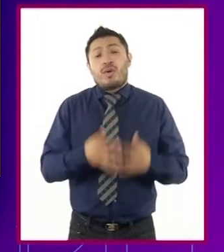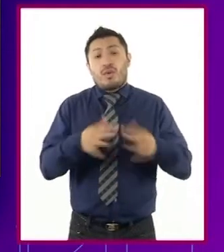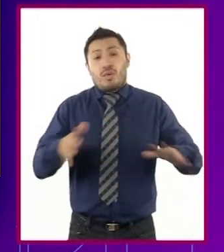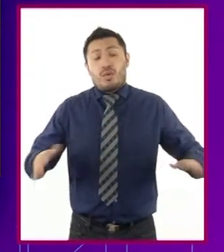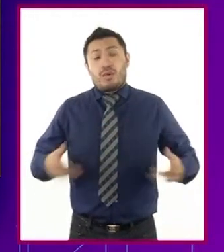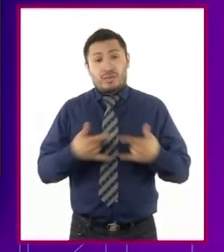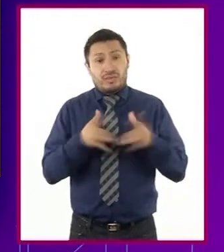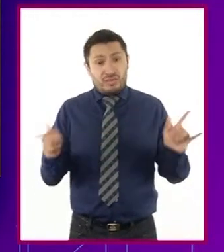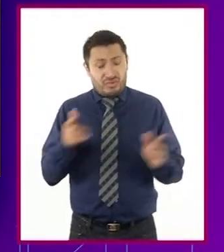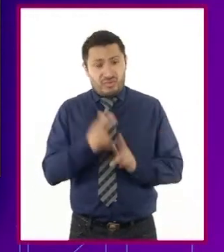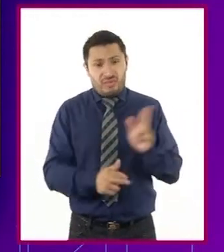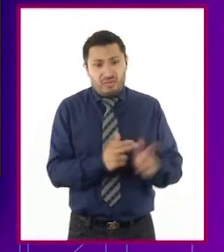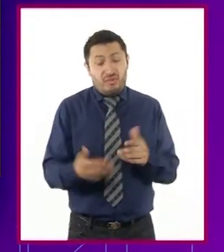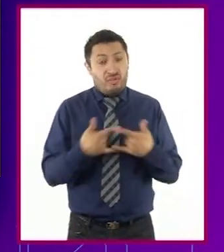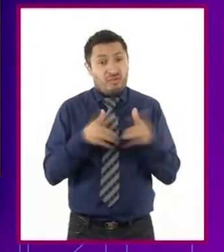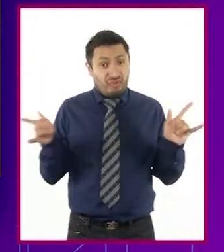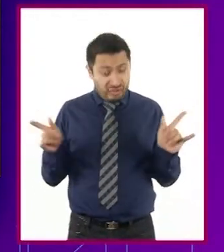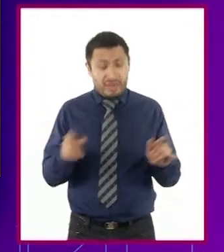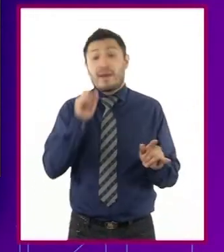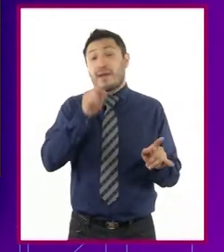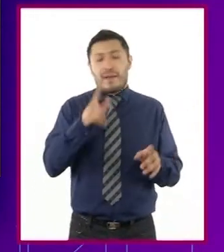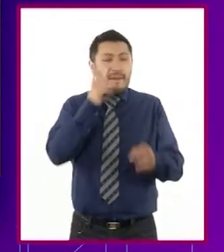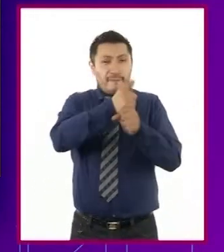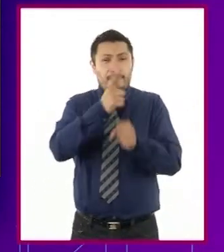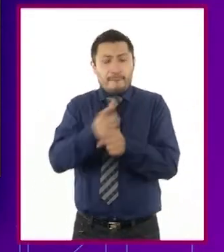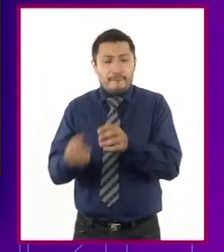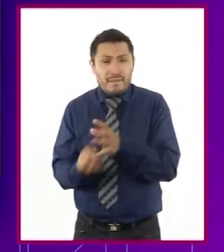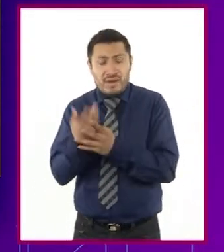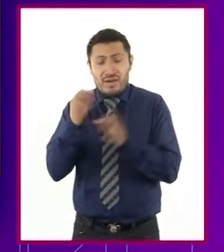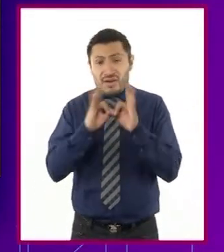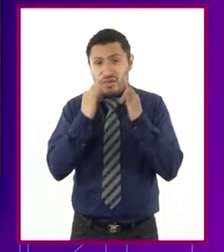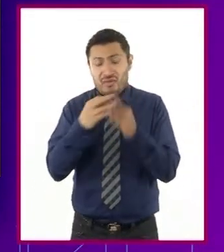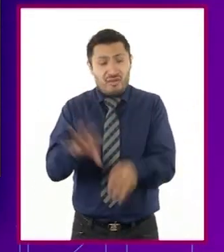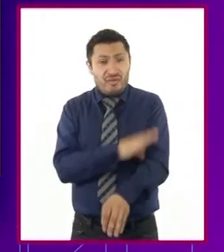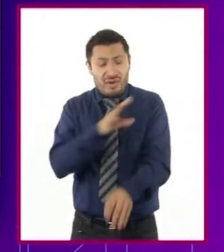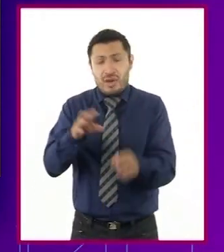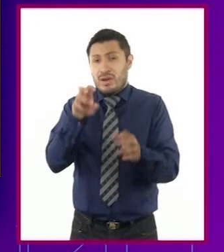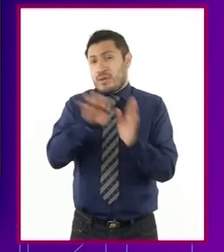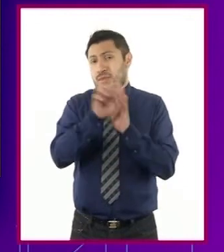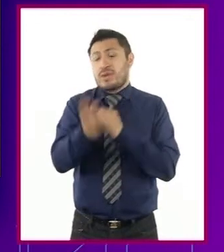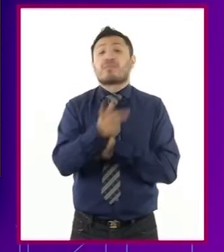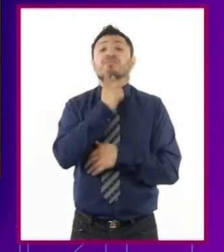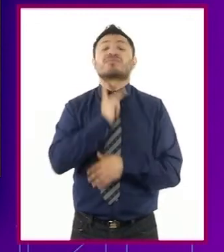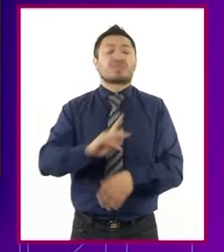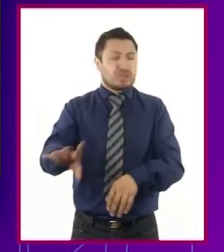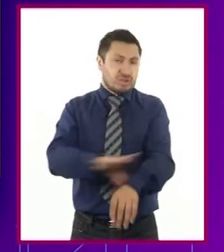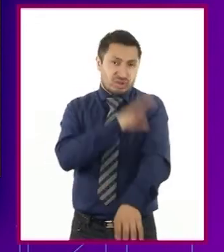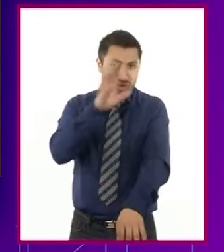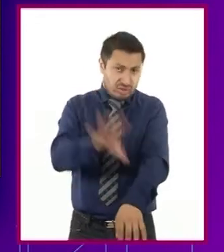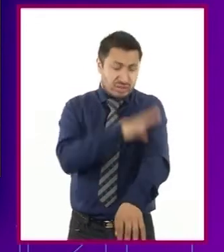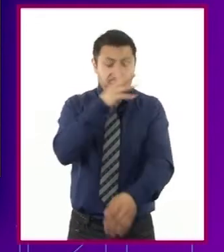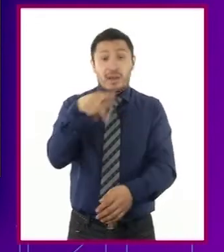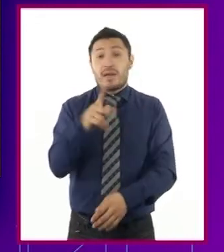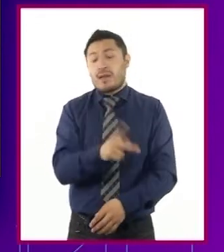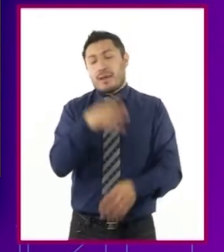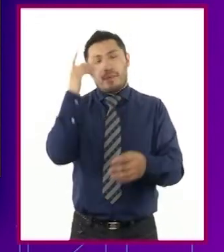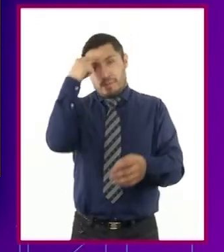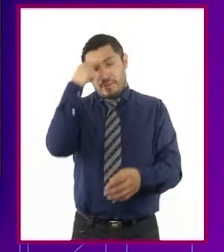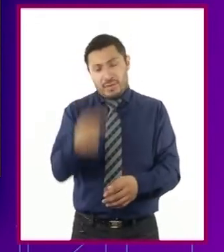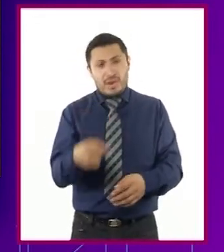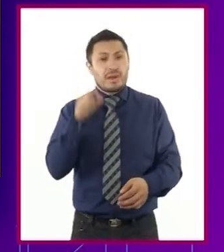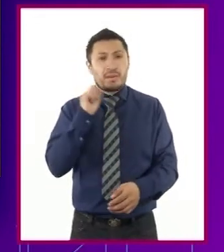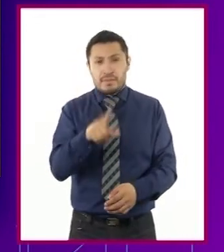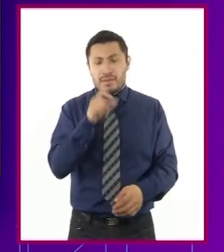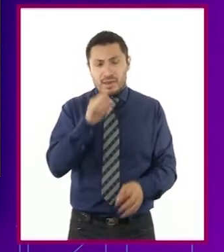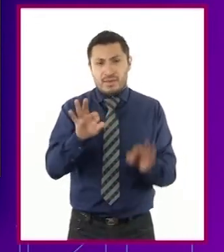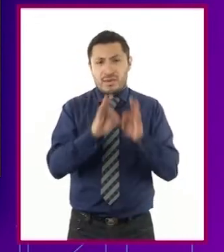líneas de ferrocarril. También se descubrieron nuevas fuentes de energía, como el petróleo y la electricidad. Pero para mantener este ritmo